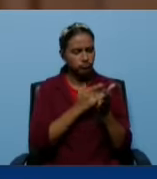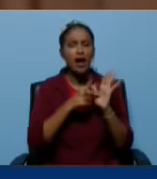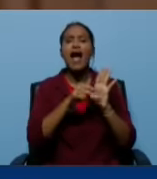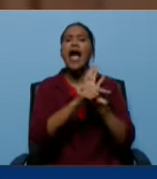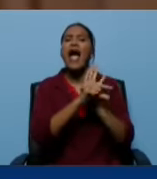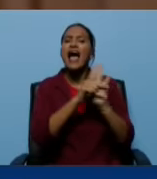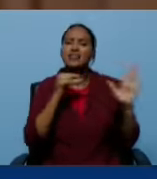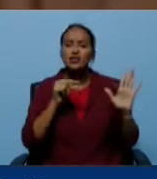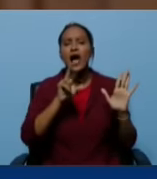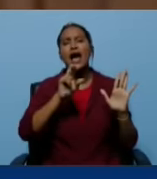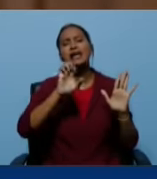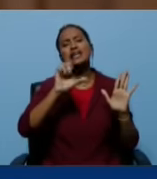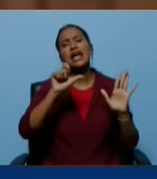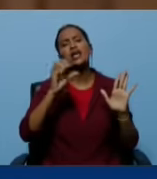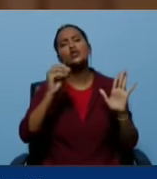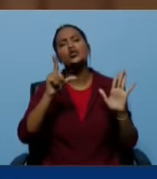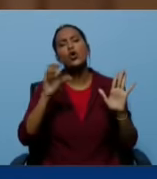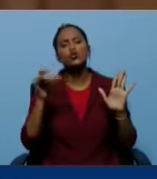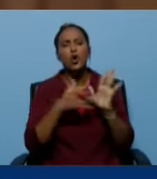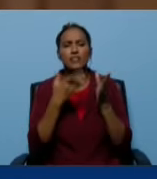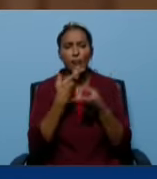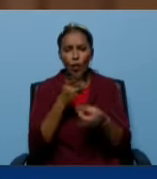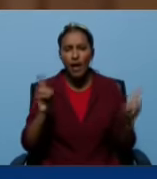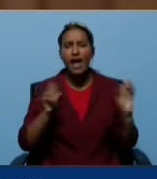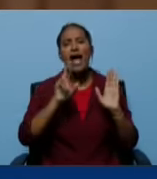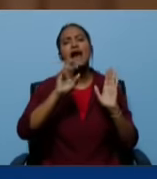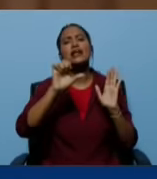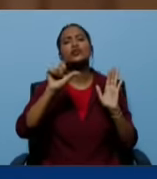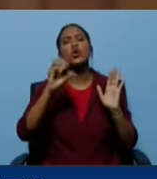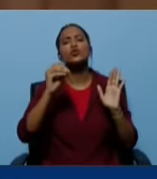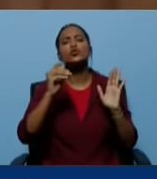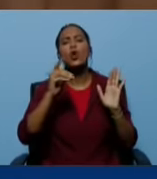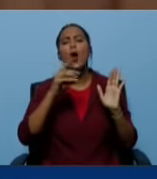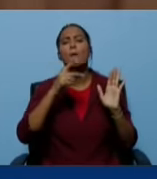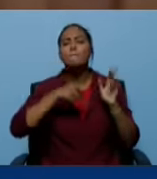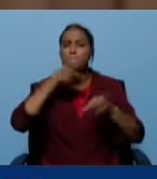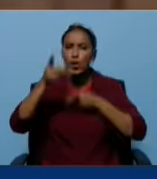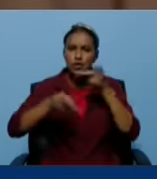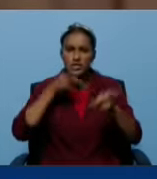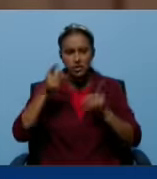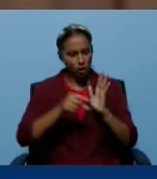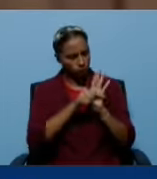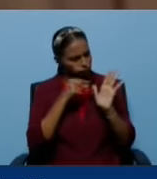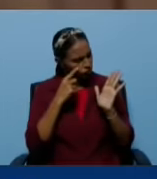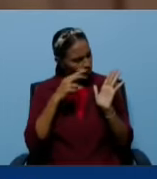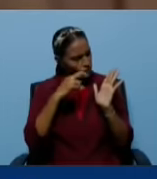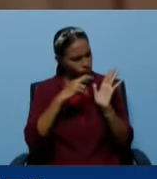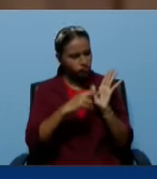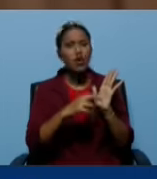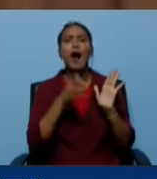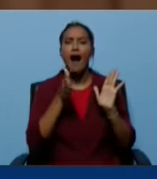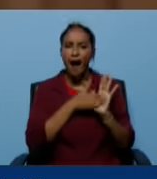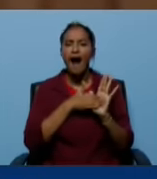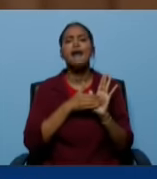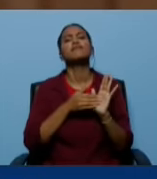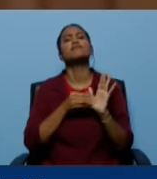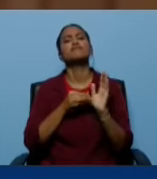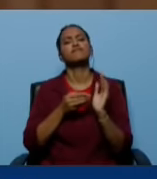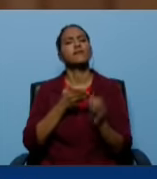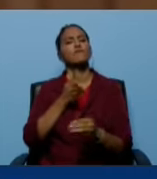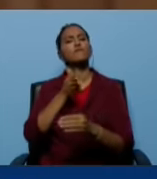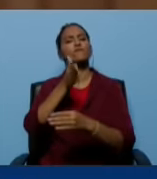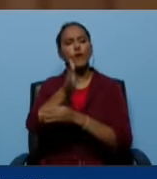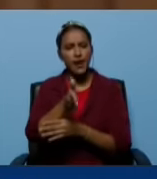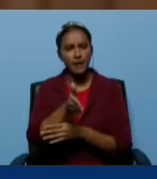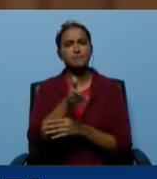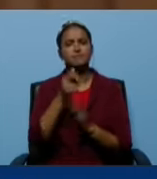resolución democrática, una resolución política, una resolución, insisto con el término, republicana. Y allí es donde está, creo